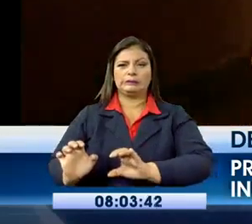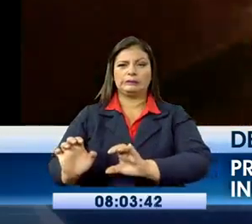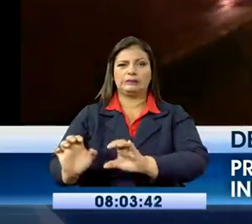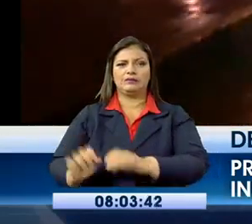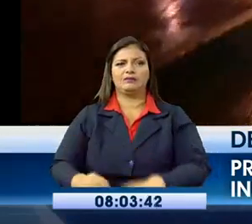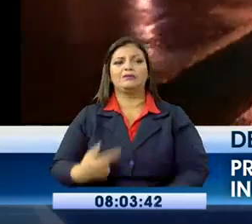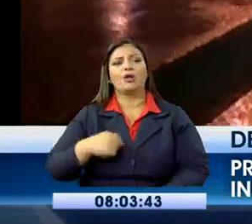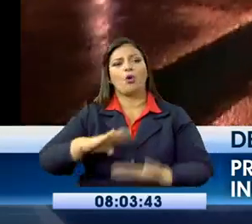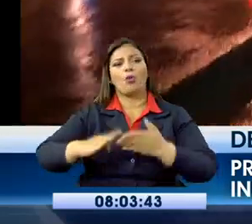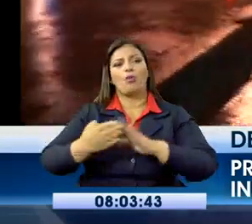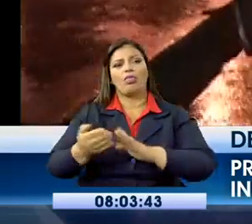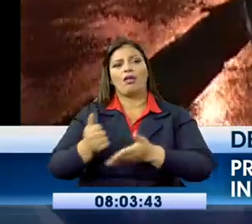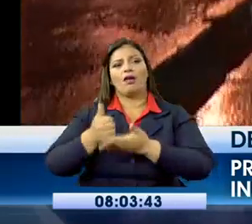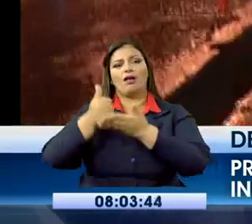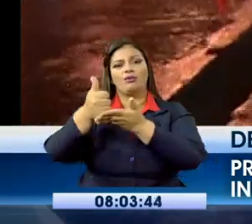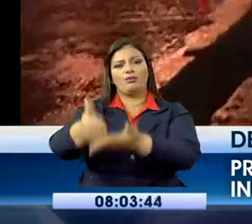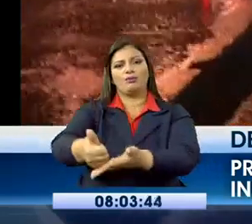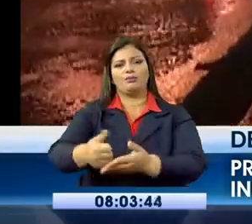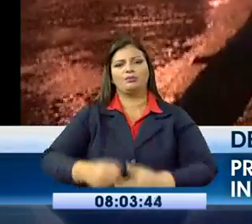Colaborando con la